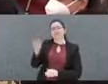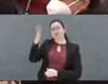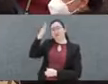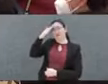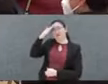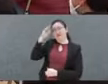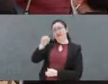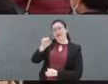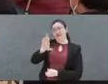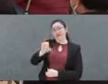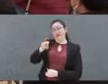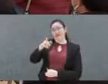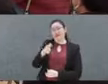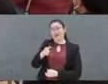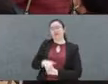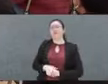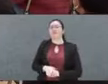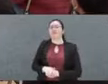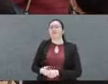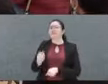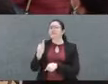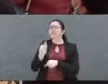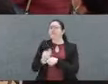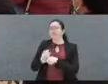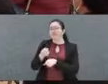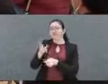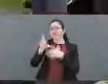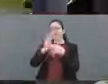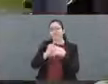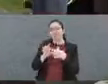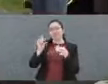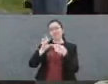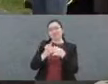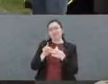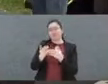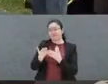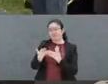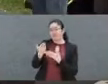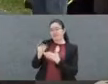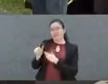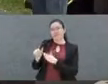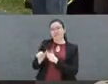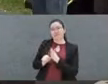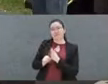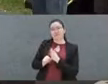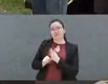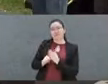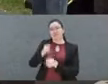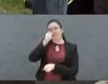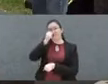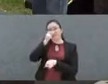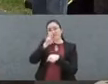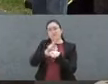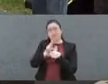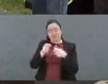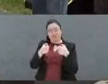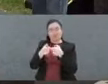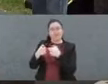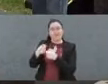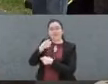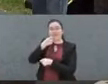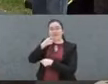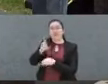SACMEX respecto a esta declaración que dio hace algunos meses la secretaria de Finanzas de